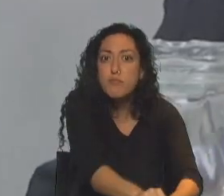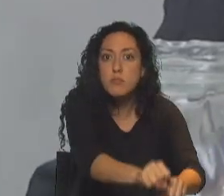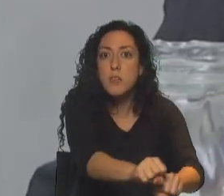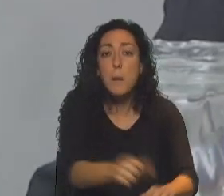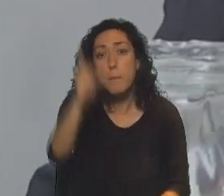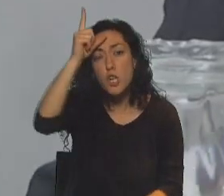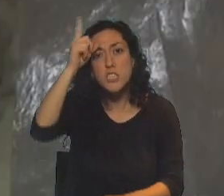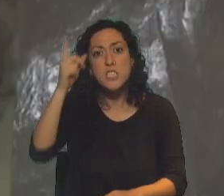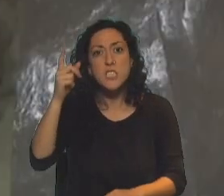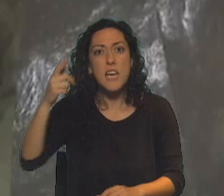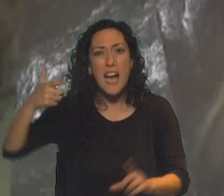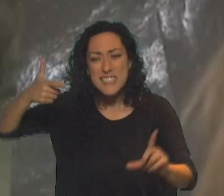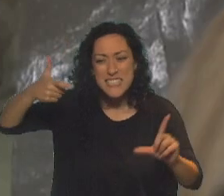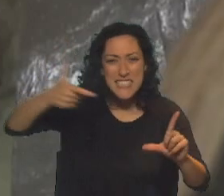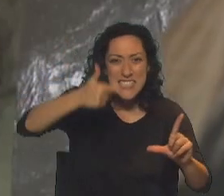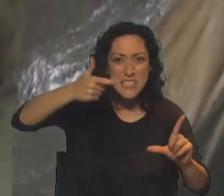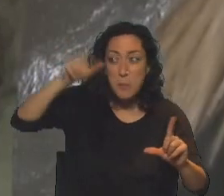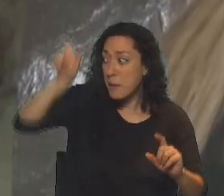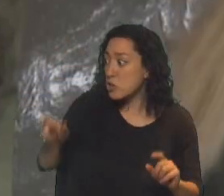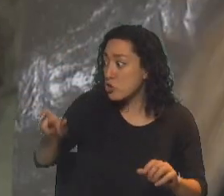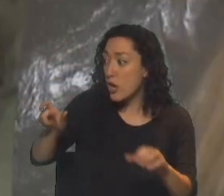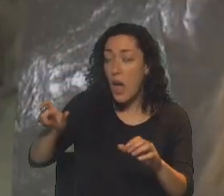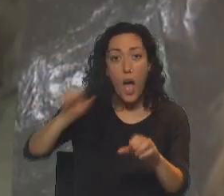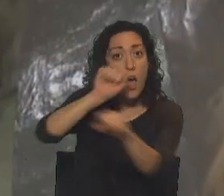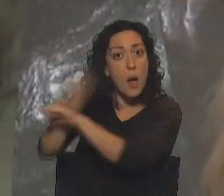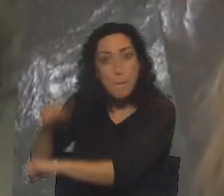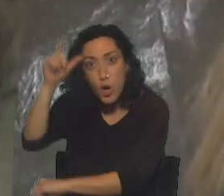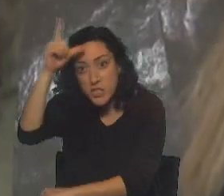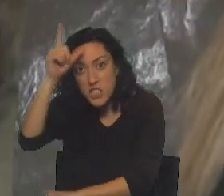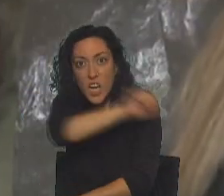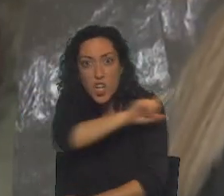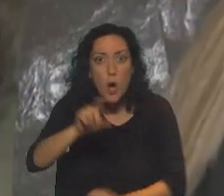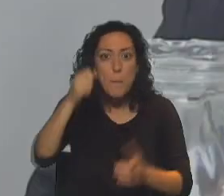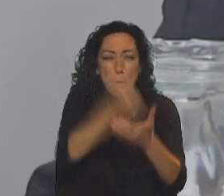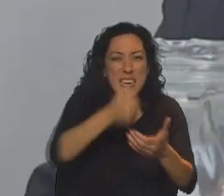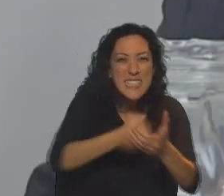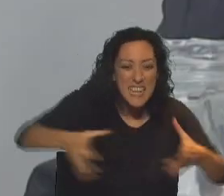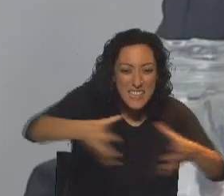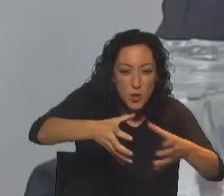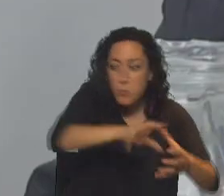policía. Fueron los militantes los que lo detuvieron. No solamente lo detuvieron,